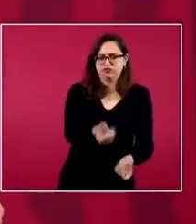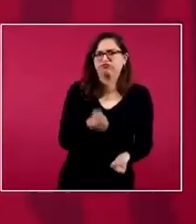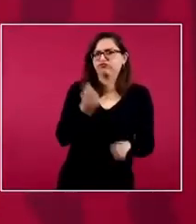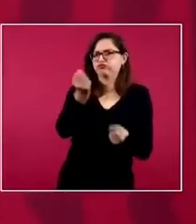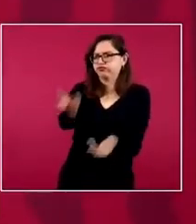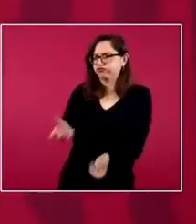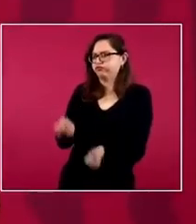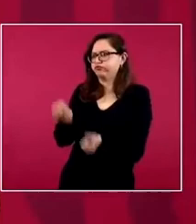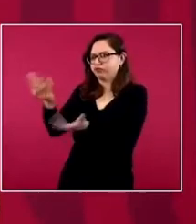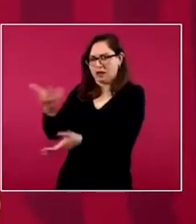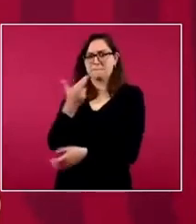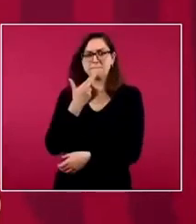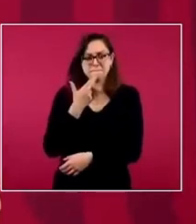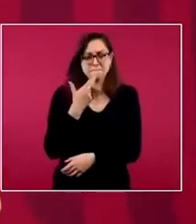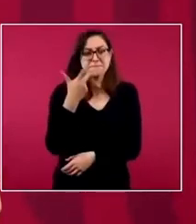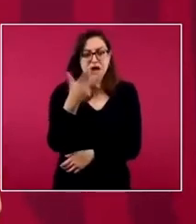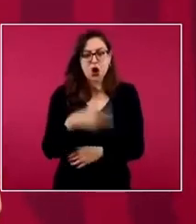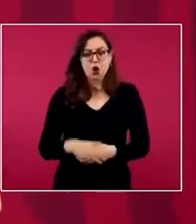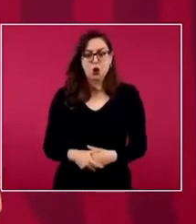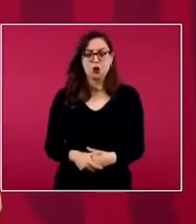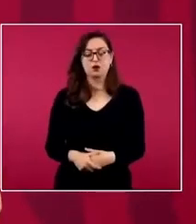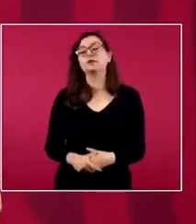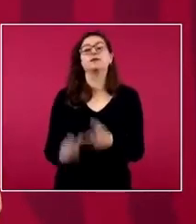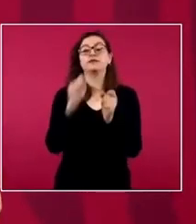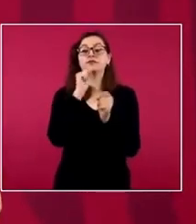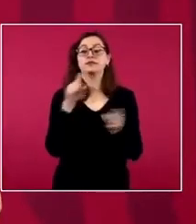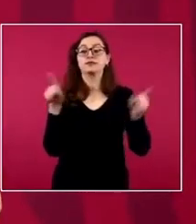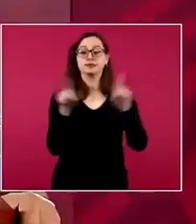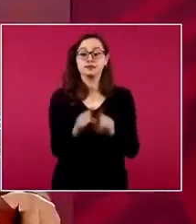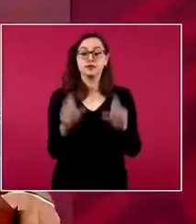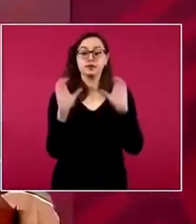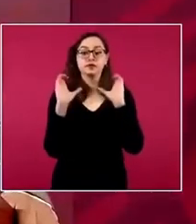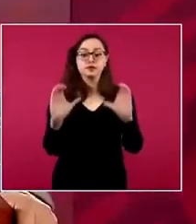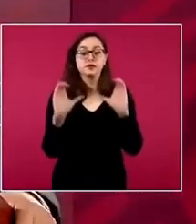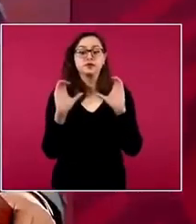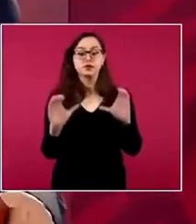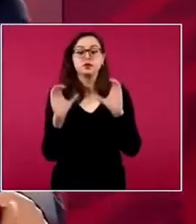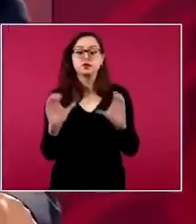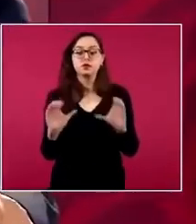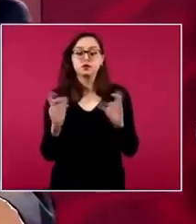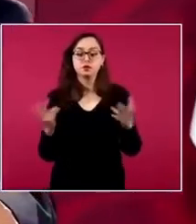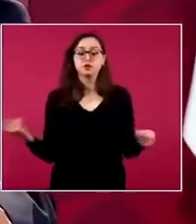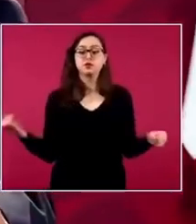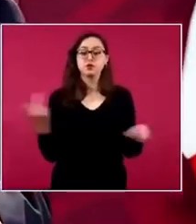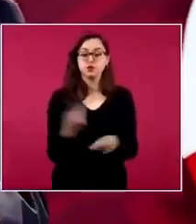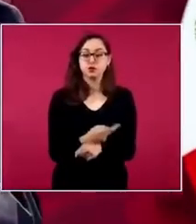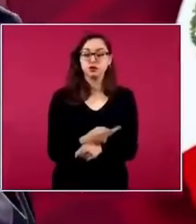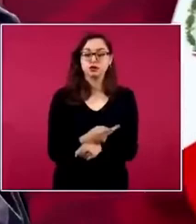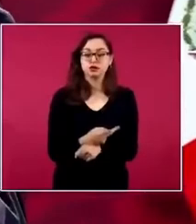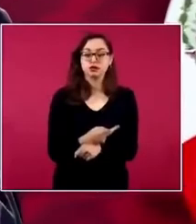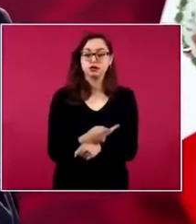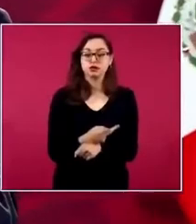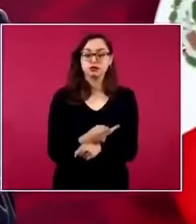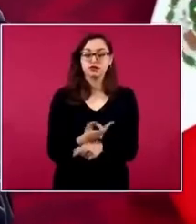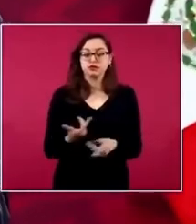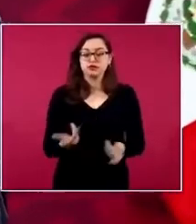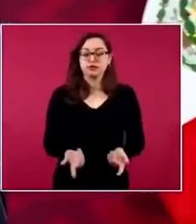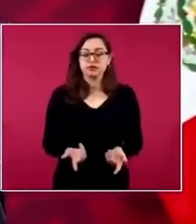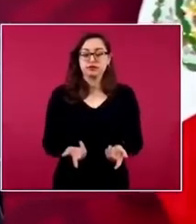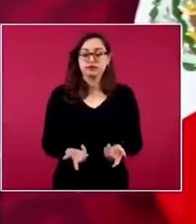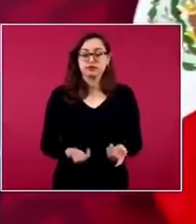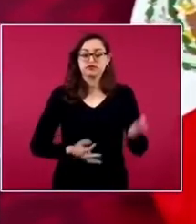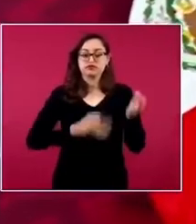y también mucho ojo, porque cuando empezó la campaña esta, además de